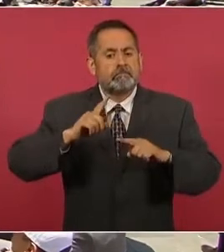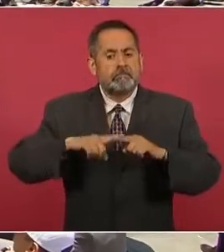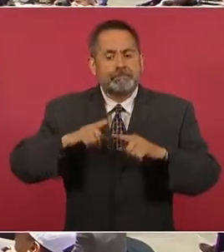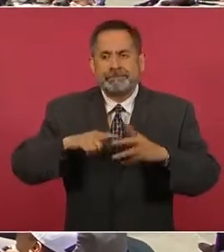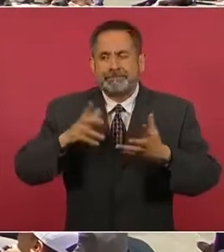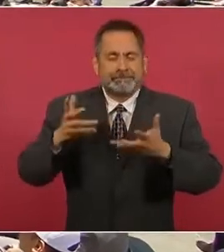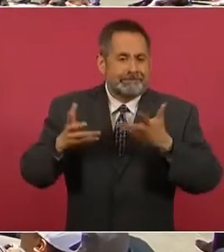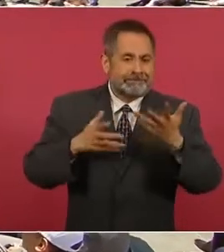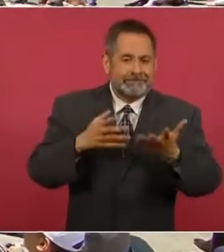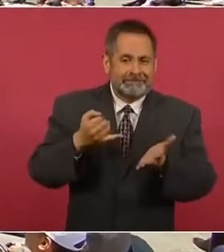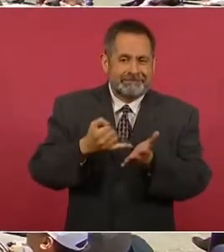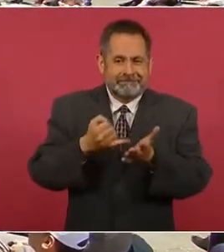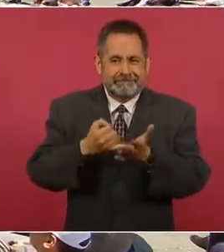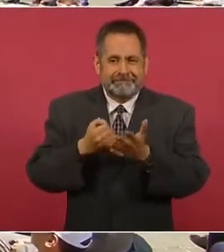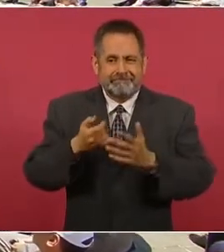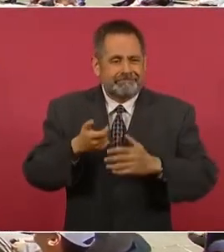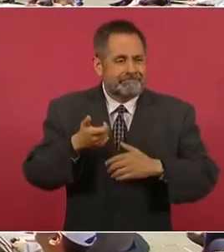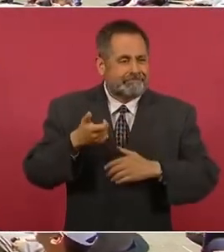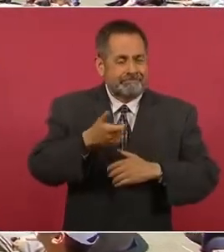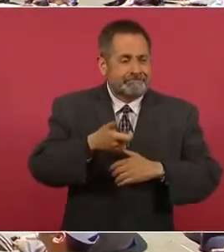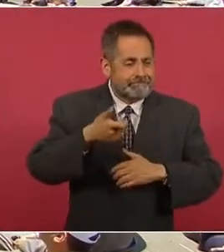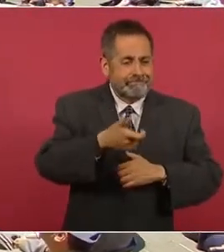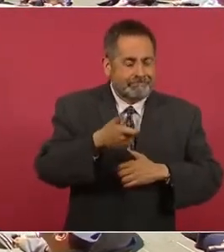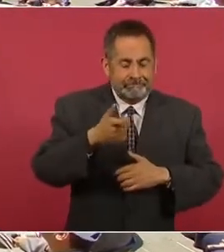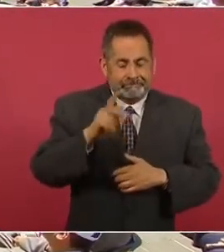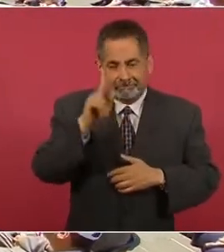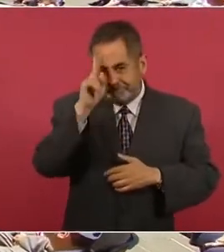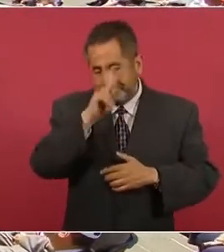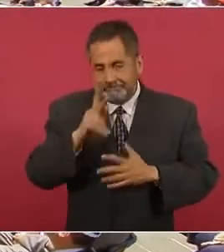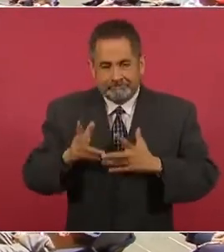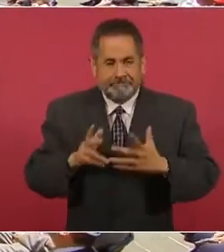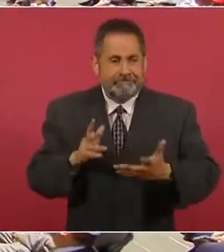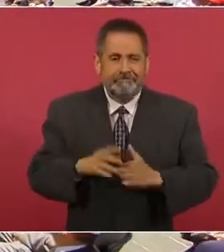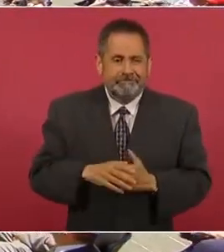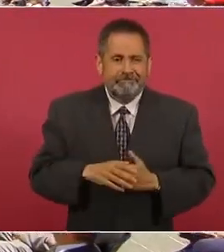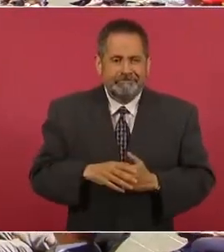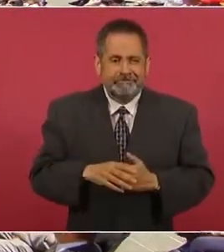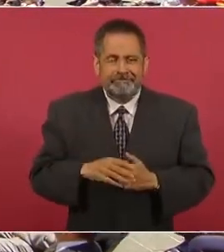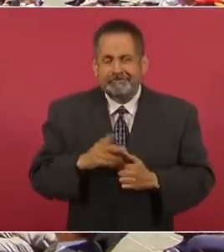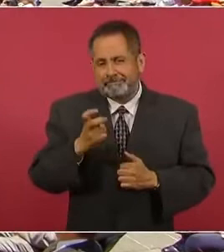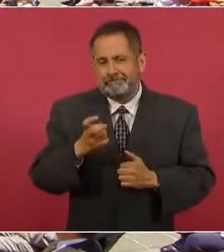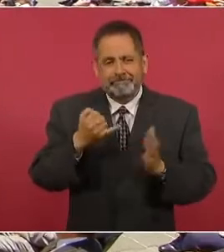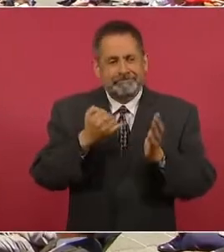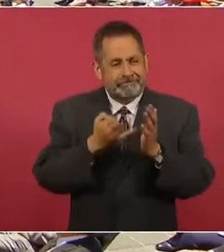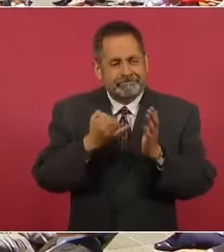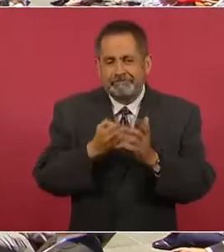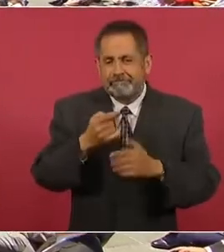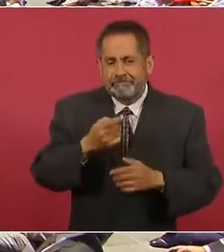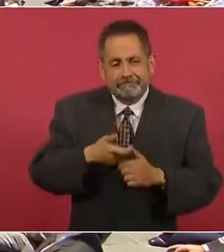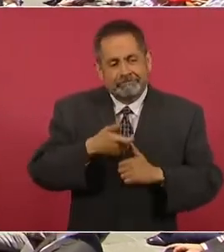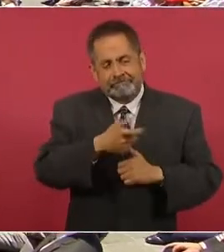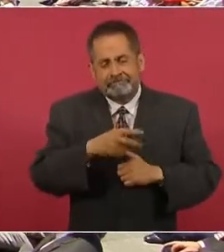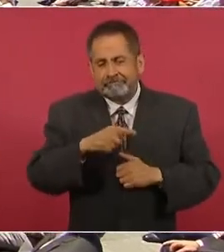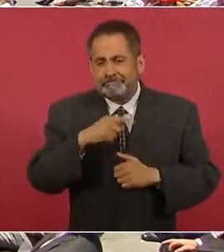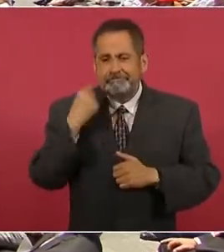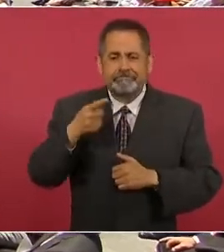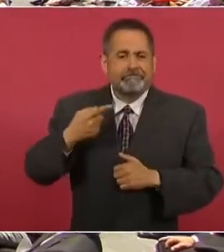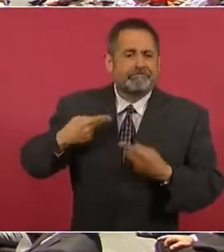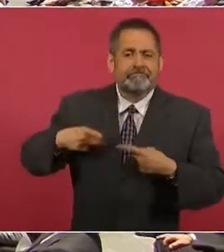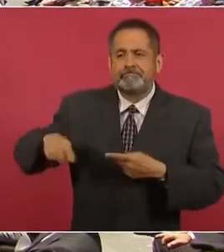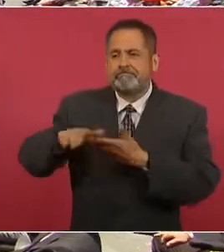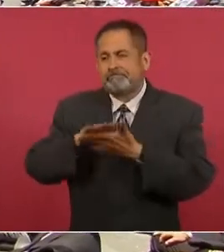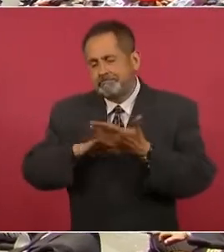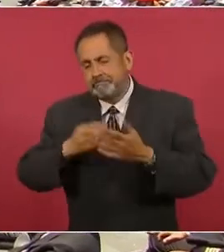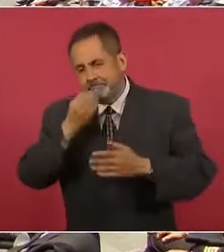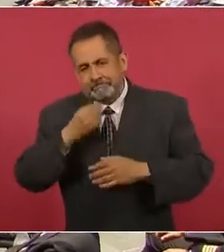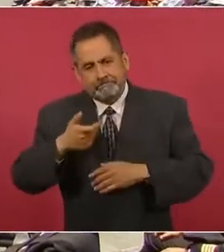perjudica mucho, sobre todo es el impuesto que más afecta a la gente humilde,